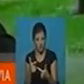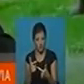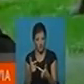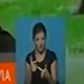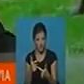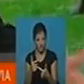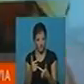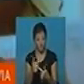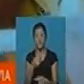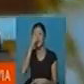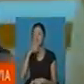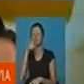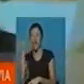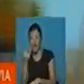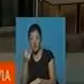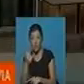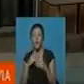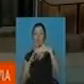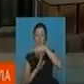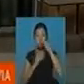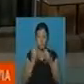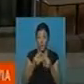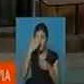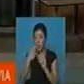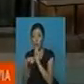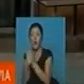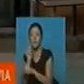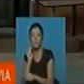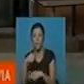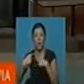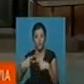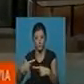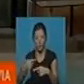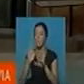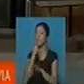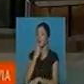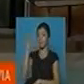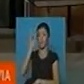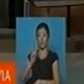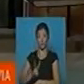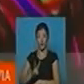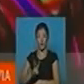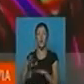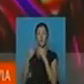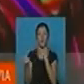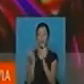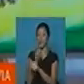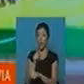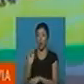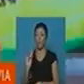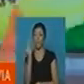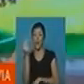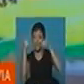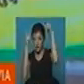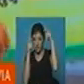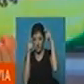Evidentemente, Venezuela no fue la opción del cambio, sino fue la muerte de Chávez lo que lo llevó a una situación que hoy estamos viendo que no le